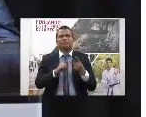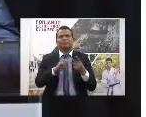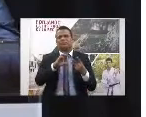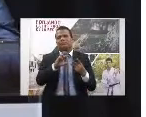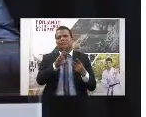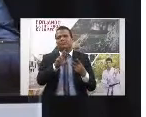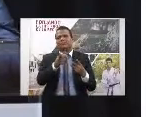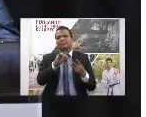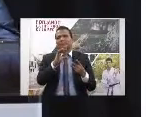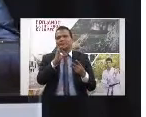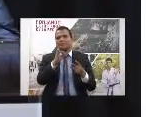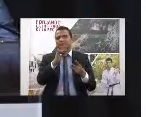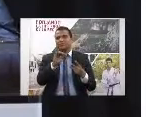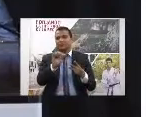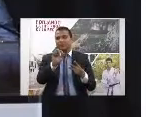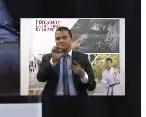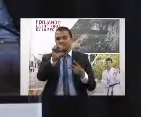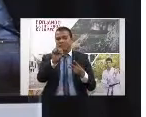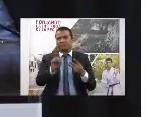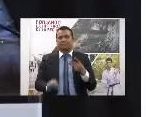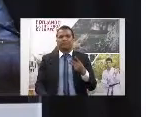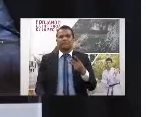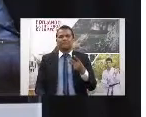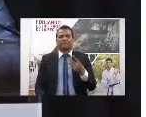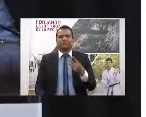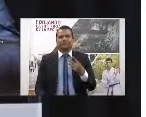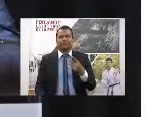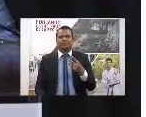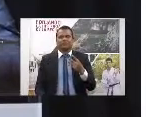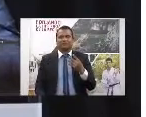Cristian Andrés Hernández Ceballos,